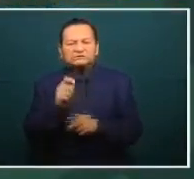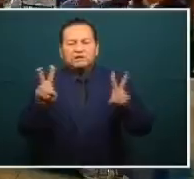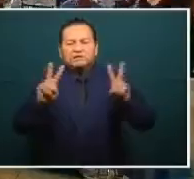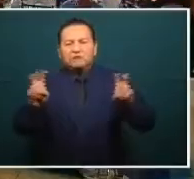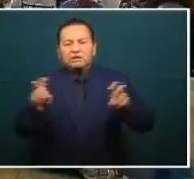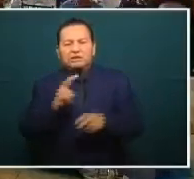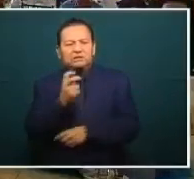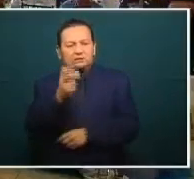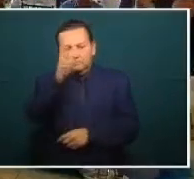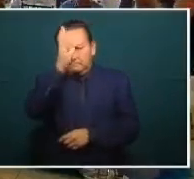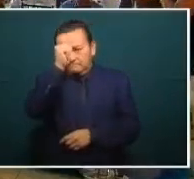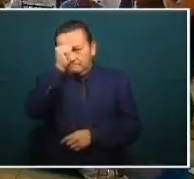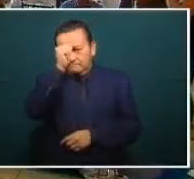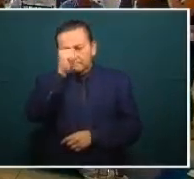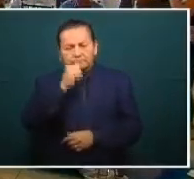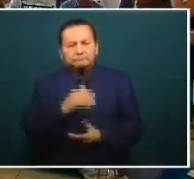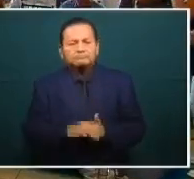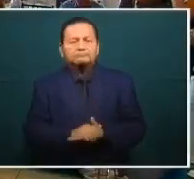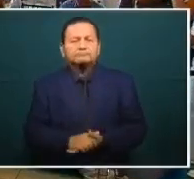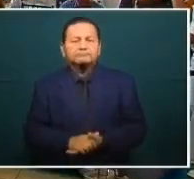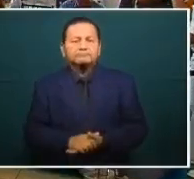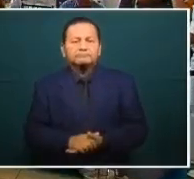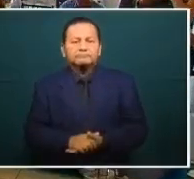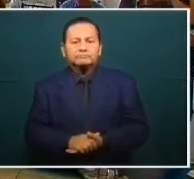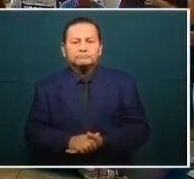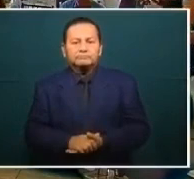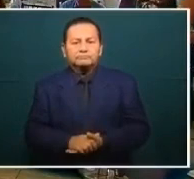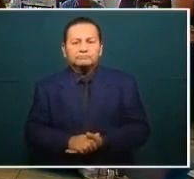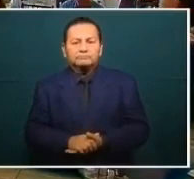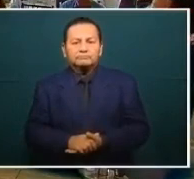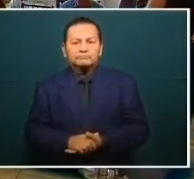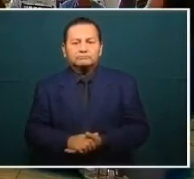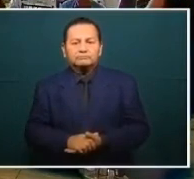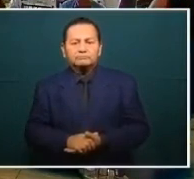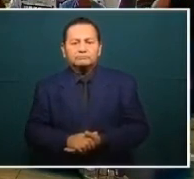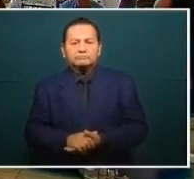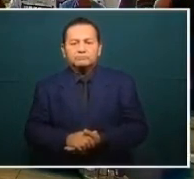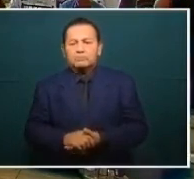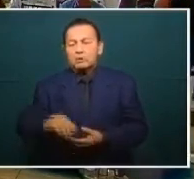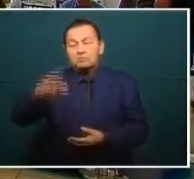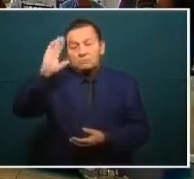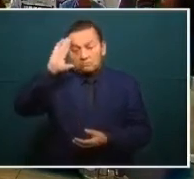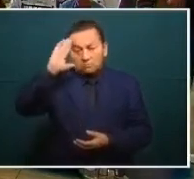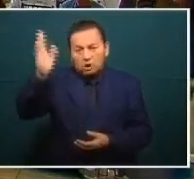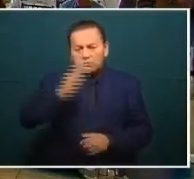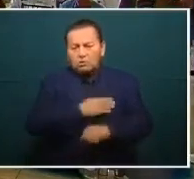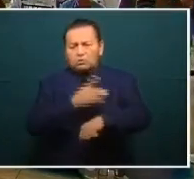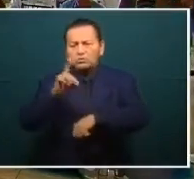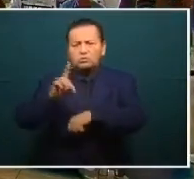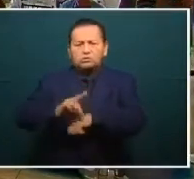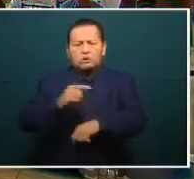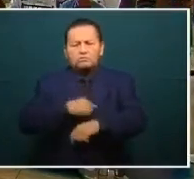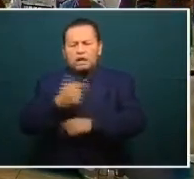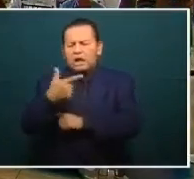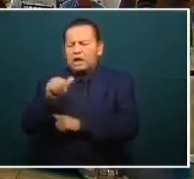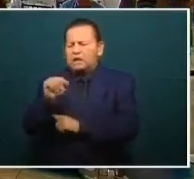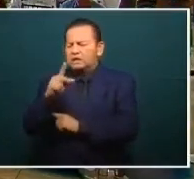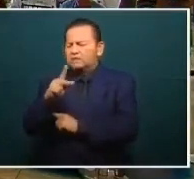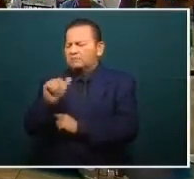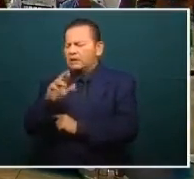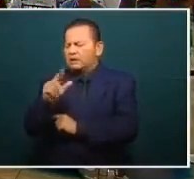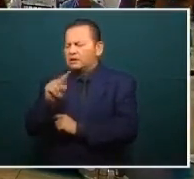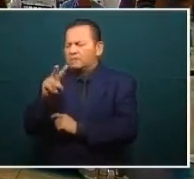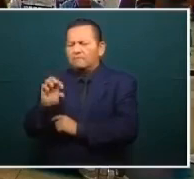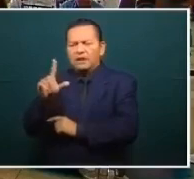Now, if you would like, we'll open the floor for questions and responses regarding this matter. Hola, buenos días, presidente. Gaspar Vela, de Grupo Radio